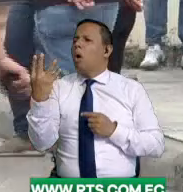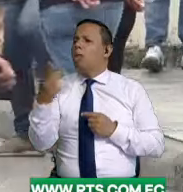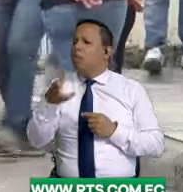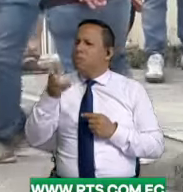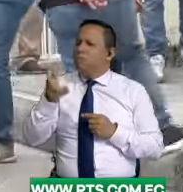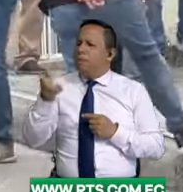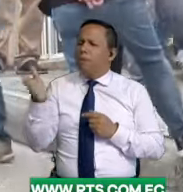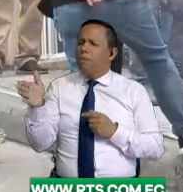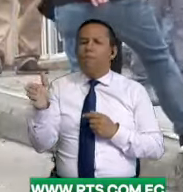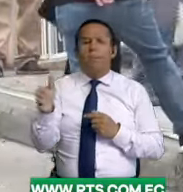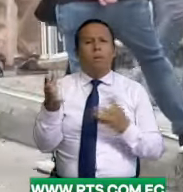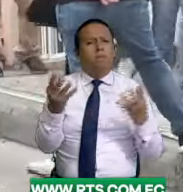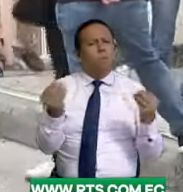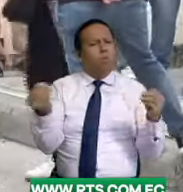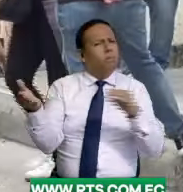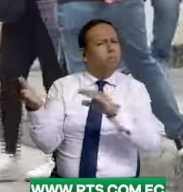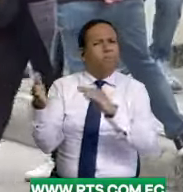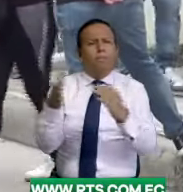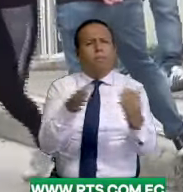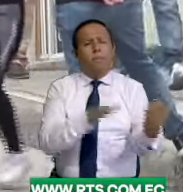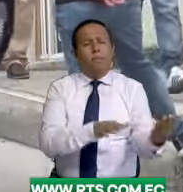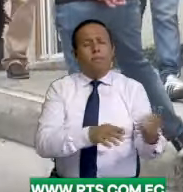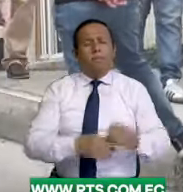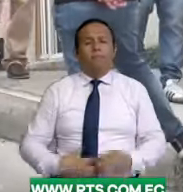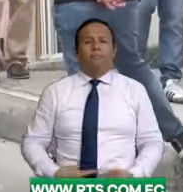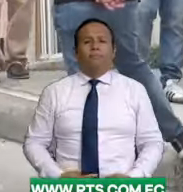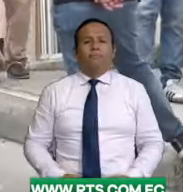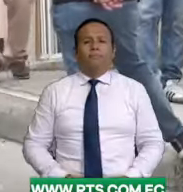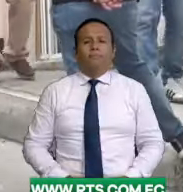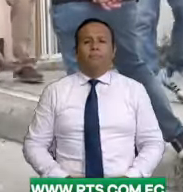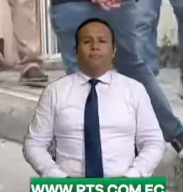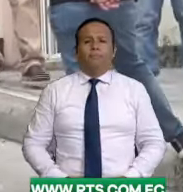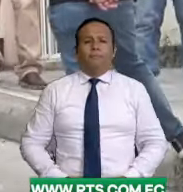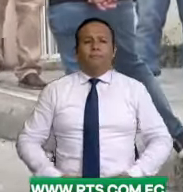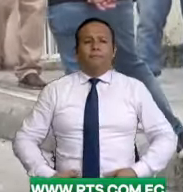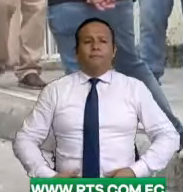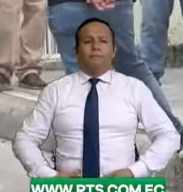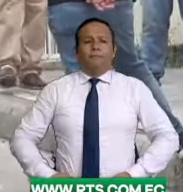Con cámaras de Eduardo García desde la provincia de Manabí, informó Wendy Delgado.